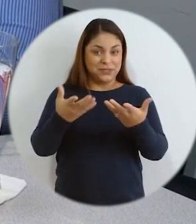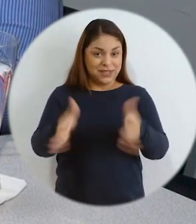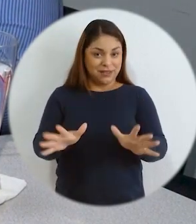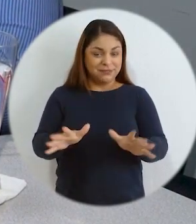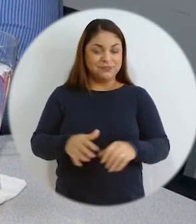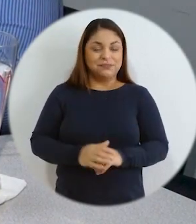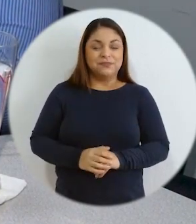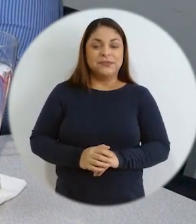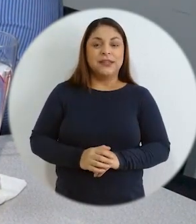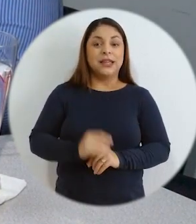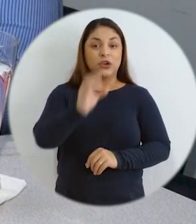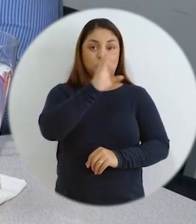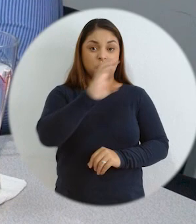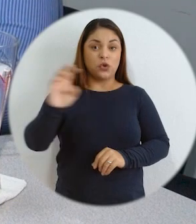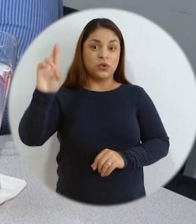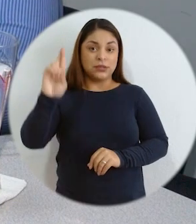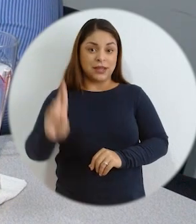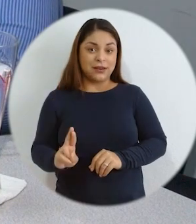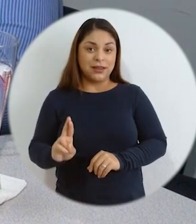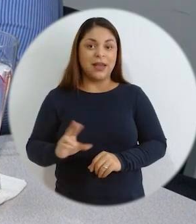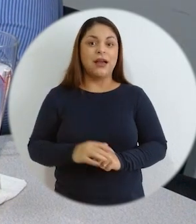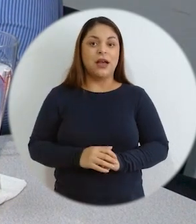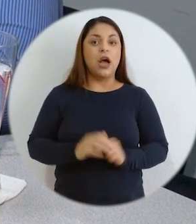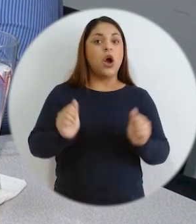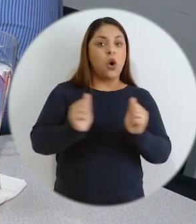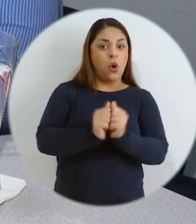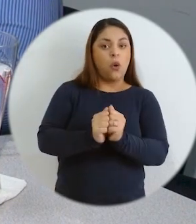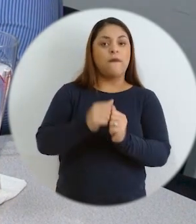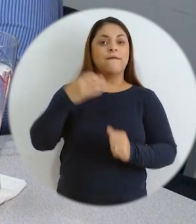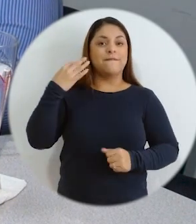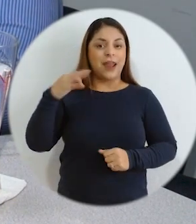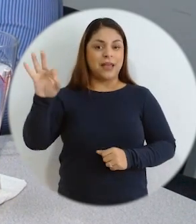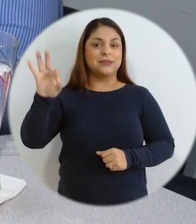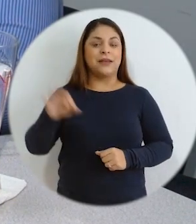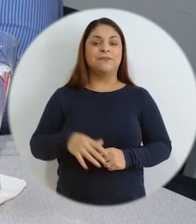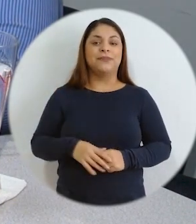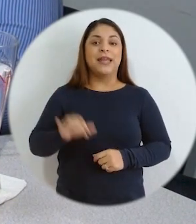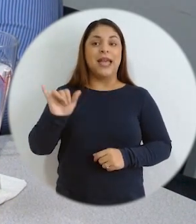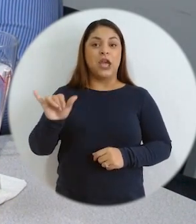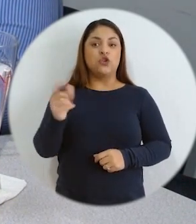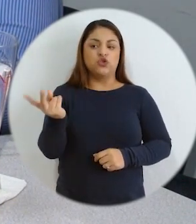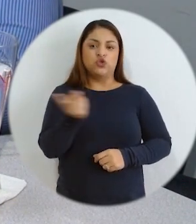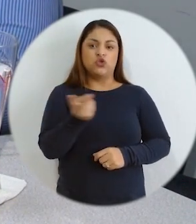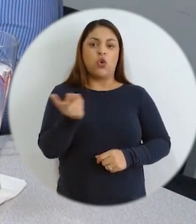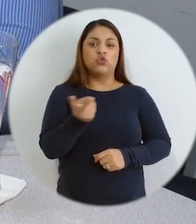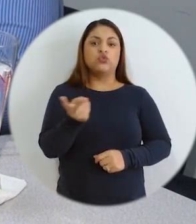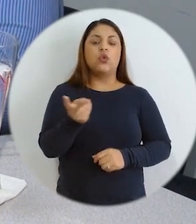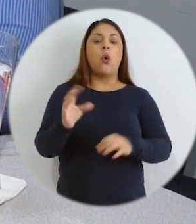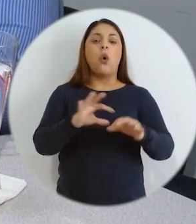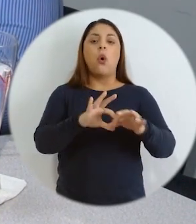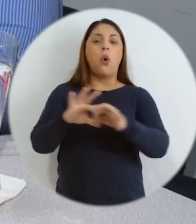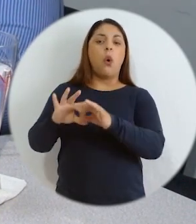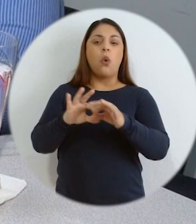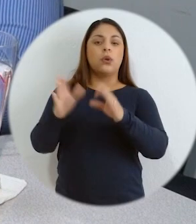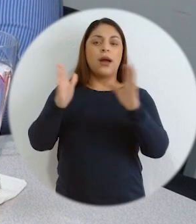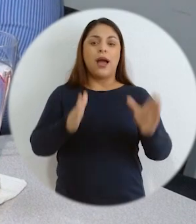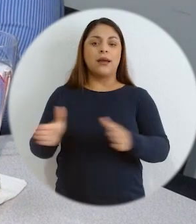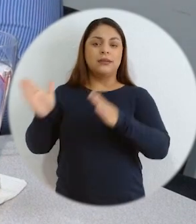de que usted también lo mencionó al principio, Costa Rica, junto con Francia, son